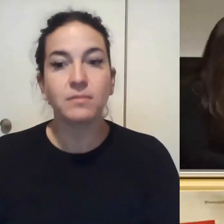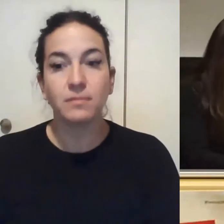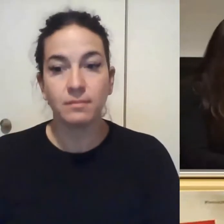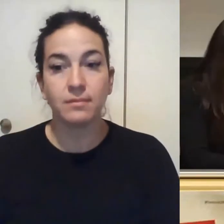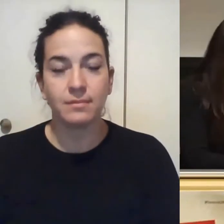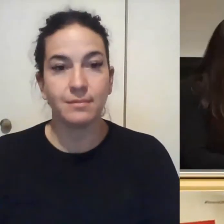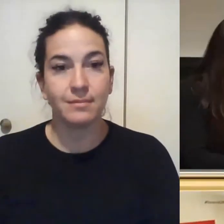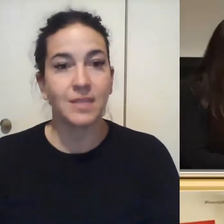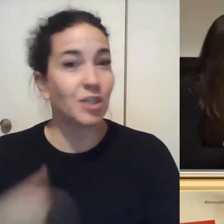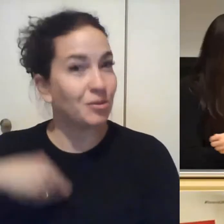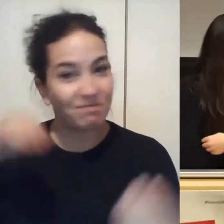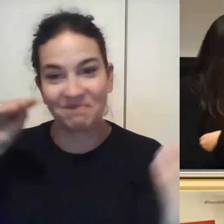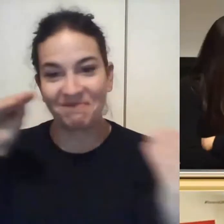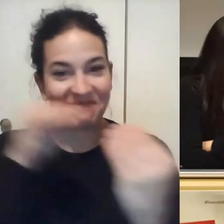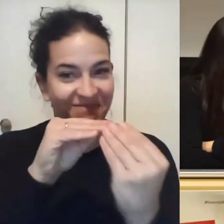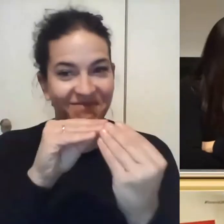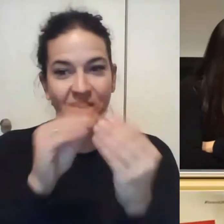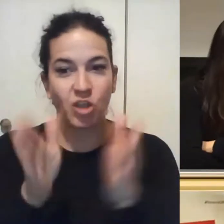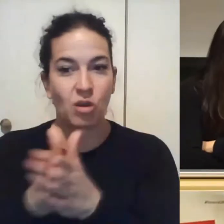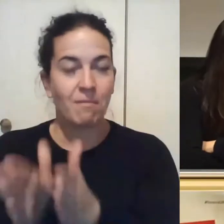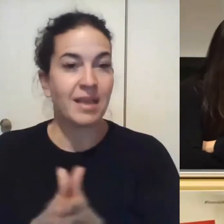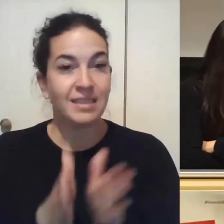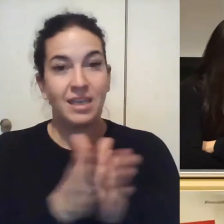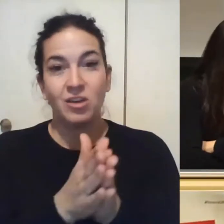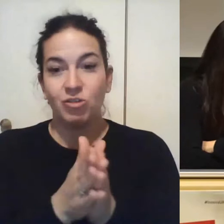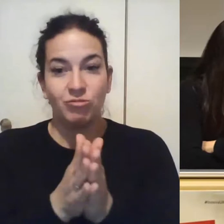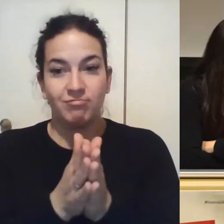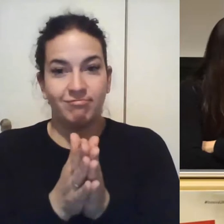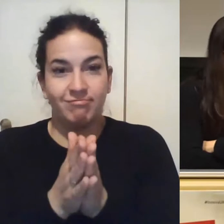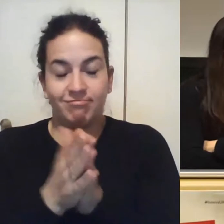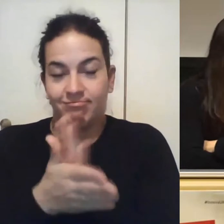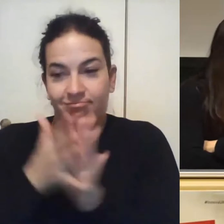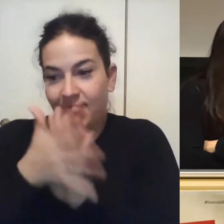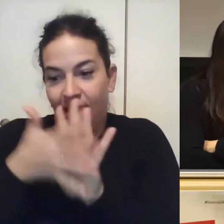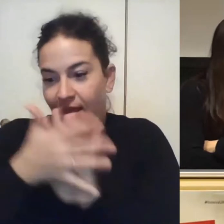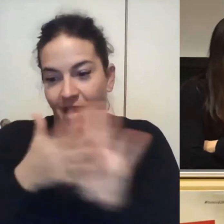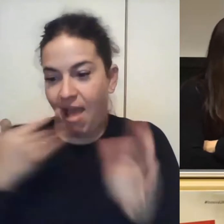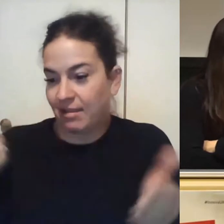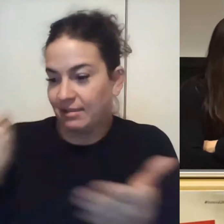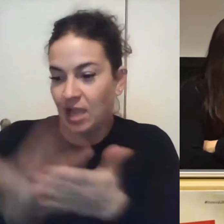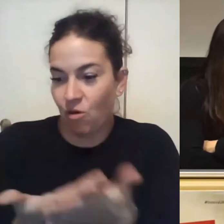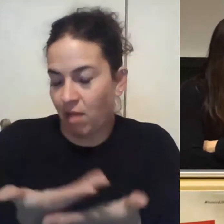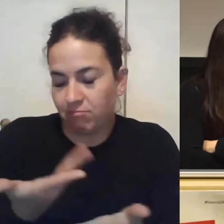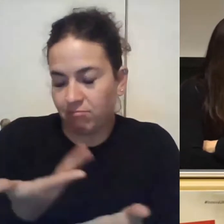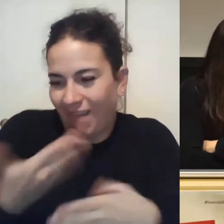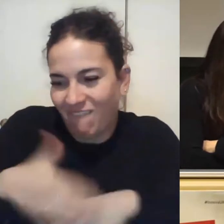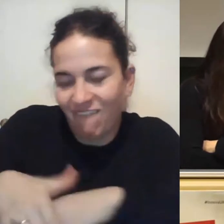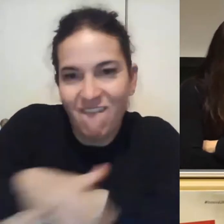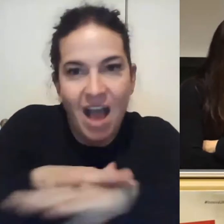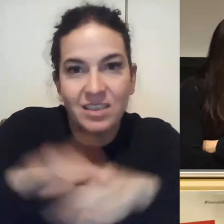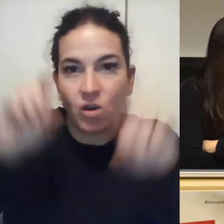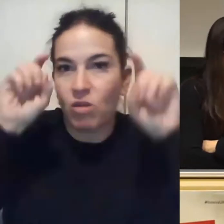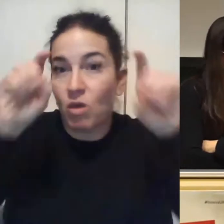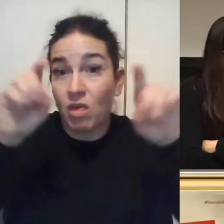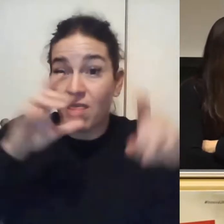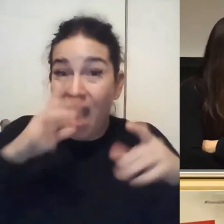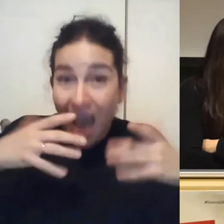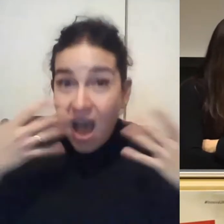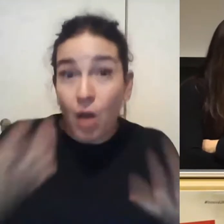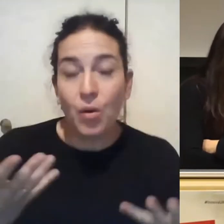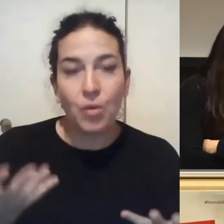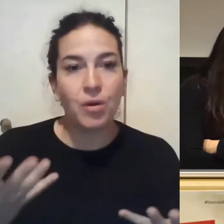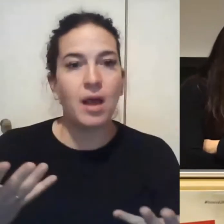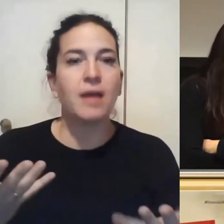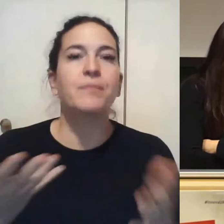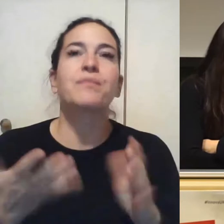Yo estoy de acuerdo con los compañeros, con todo lo que han dicho. Es imprescindible, ¿no?, en la docencia que hay ahora, donde ya no